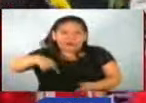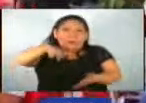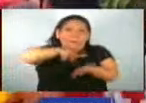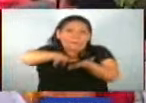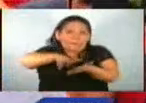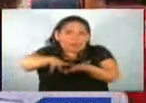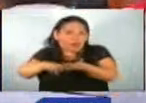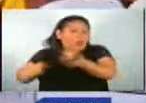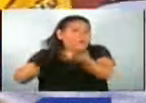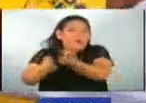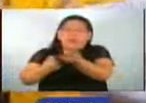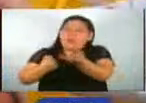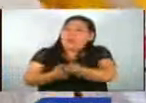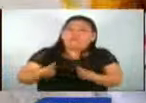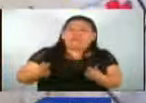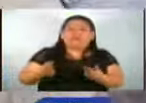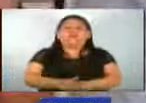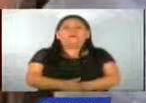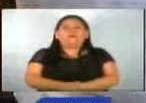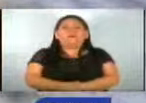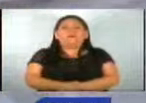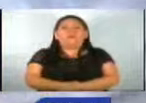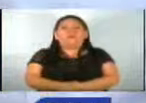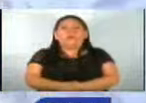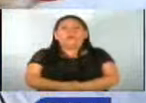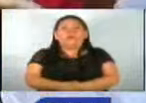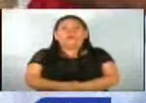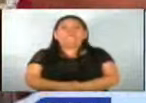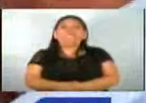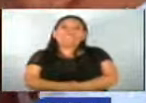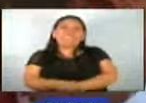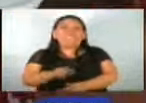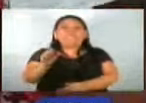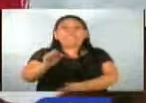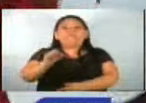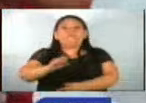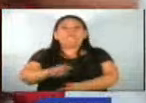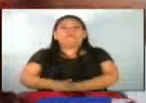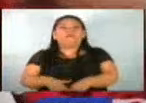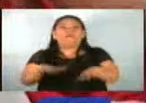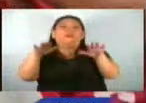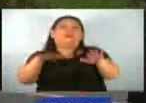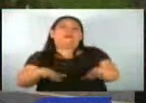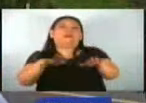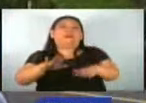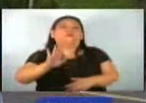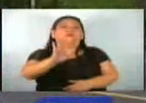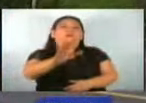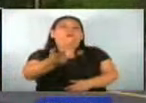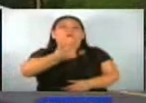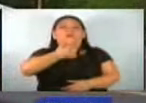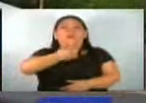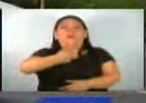rescate a la prontitud posible, Graciela. Así es, Aldair. Bueno, muchísimas gracias por tu reporte. Como Noticiero Hechos, pues nos quedamos